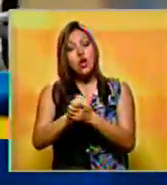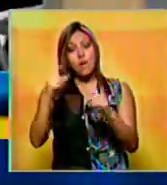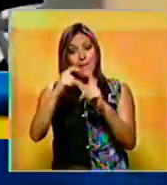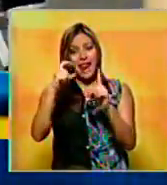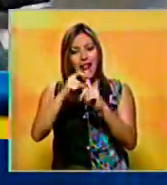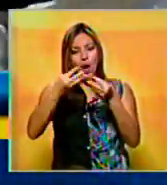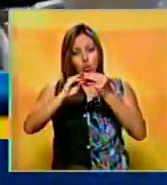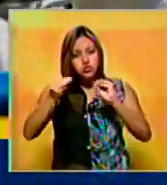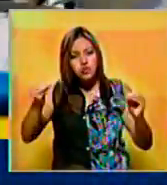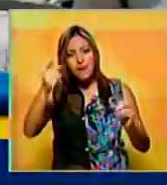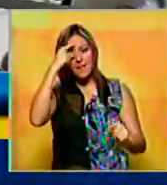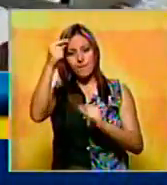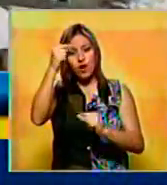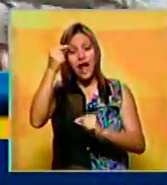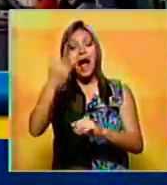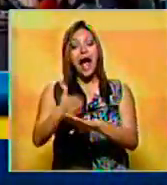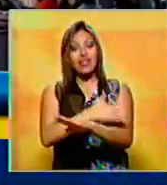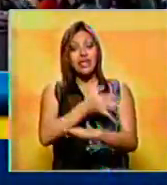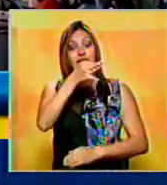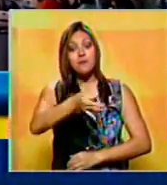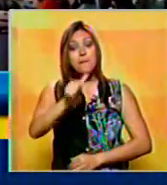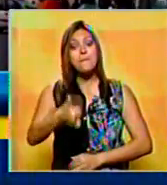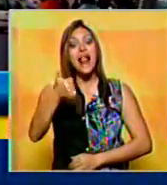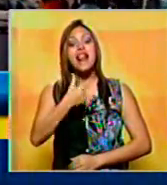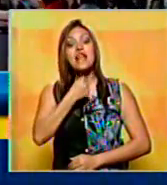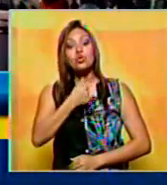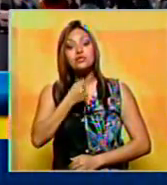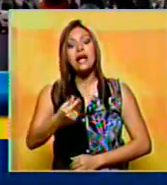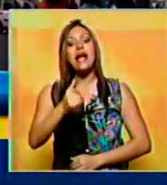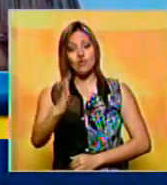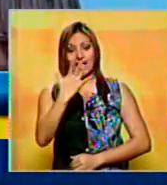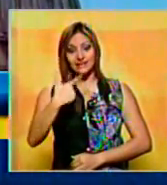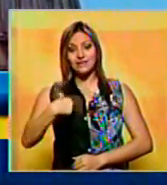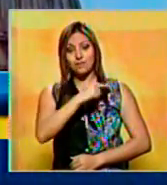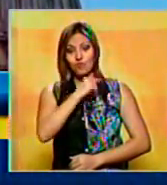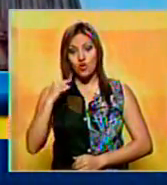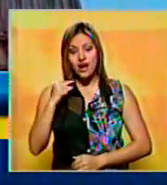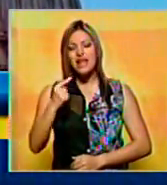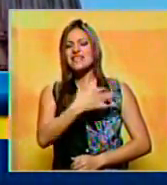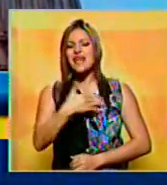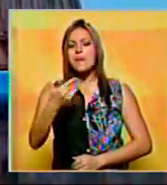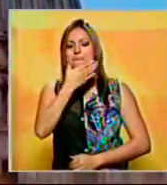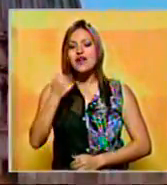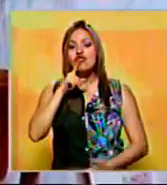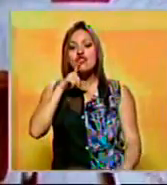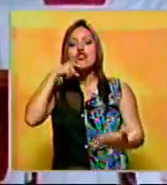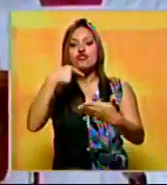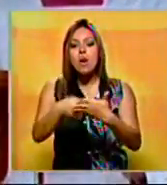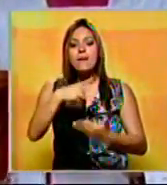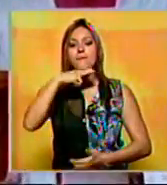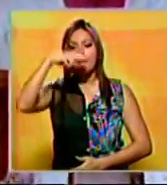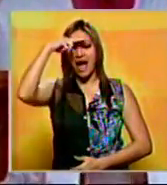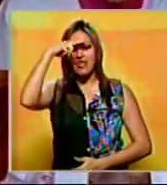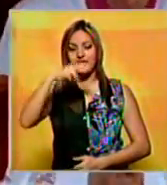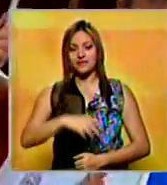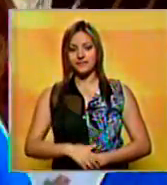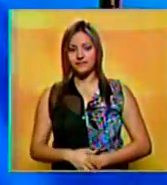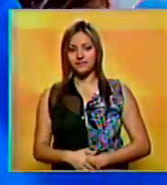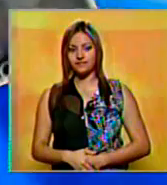memorables, entre ellas cuando aseguró que lo que más le gusta es ser cura y por tanto prefiere que lo llamen padre.